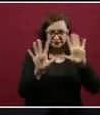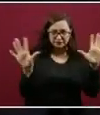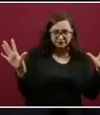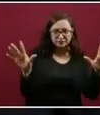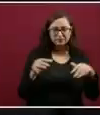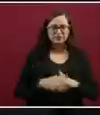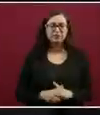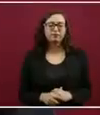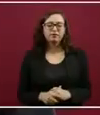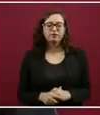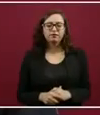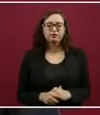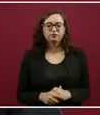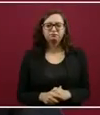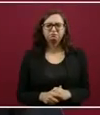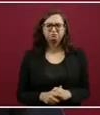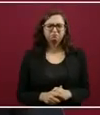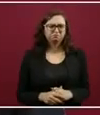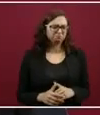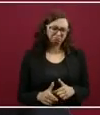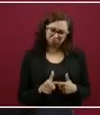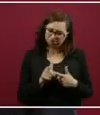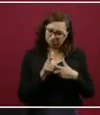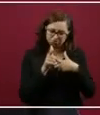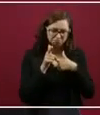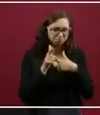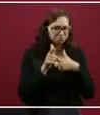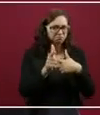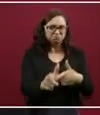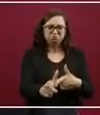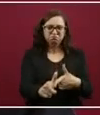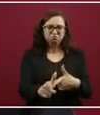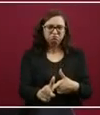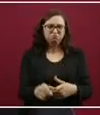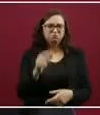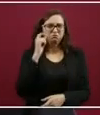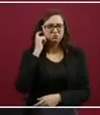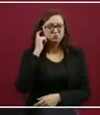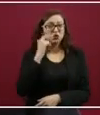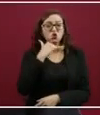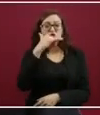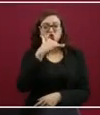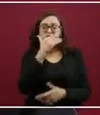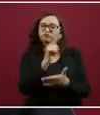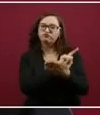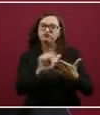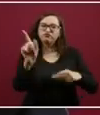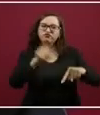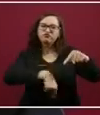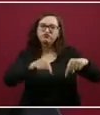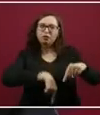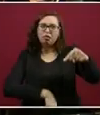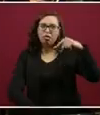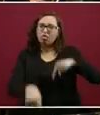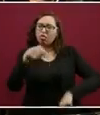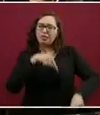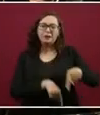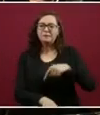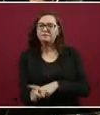No vamos a detenernos para limpiar de corrupción el gobierno.